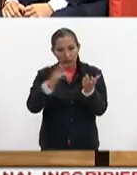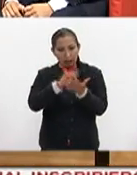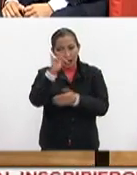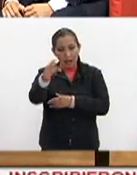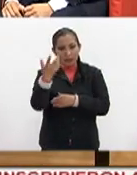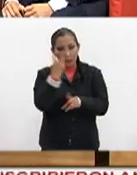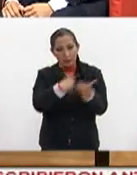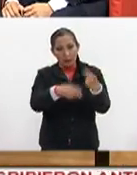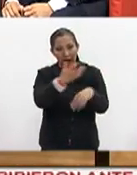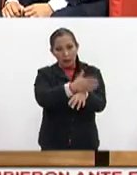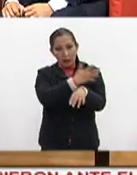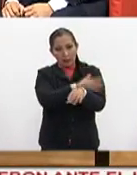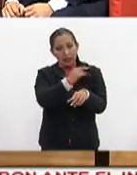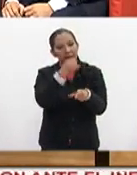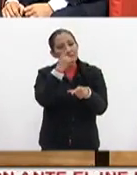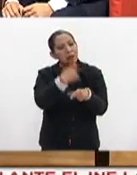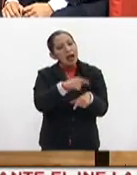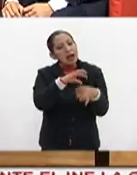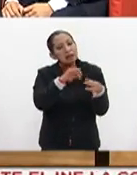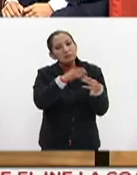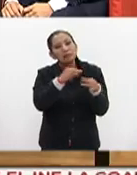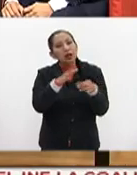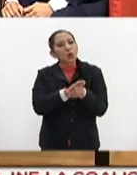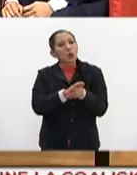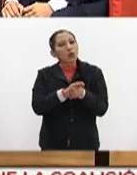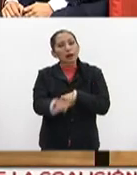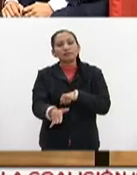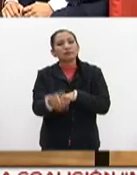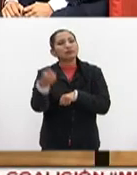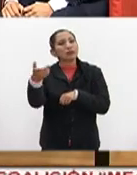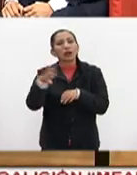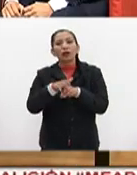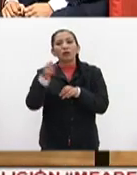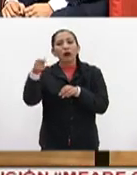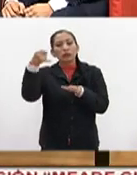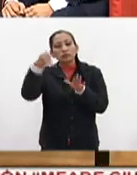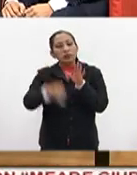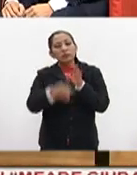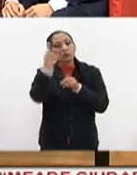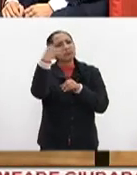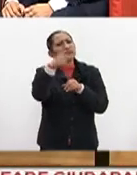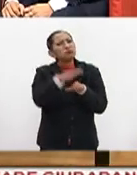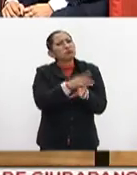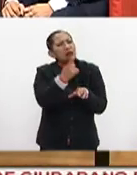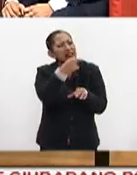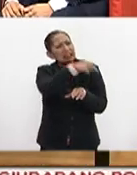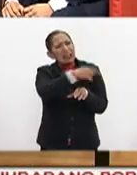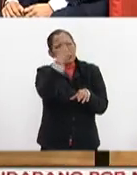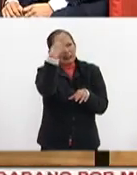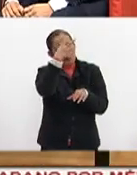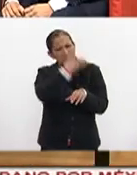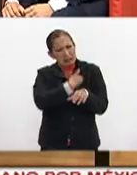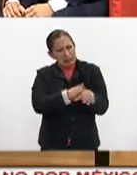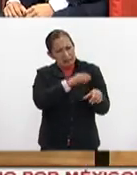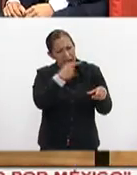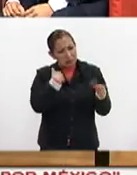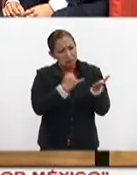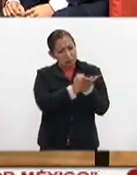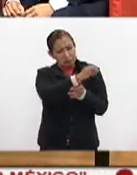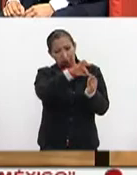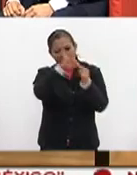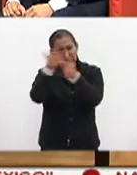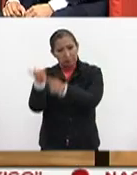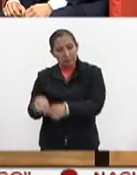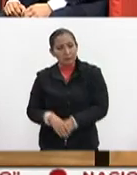gracias por estar con nosotros y para que nos expliques cuál es el fondo, el trasfondo de por qué Trump tuvo que tomar esta